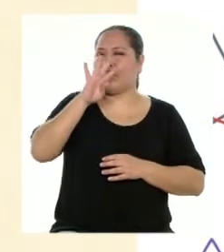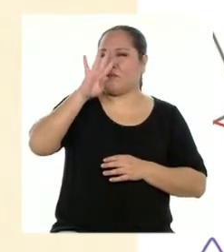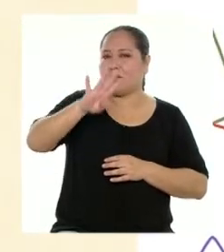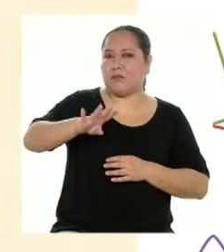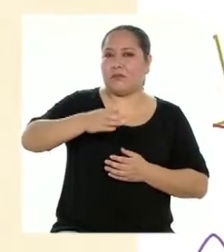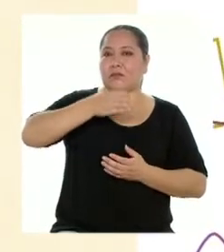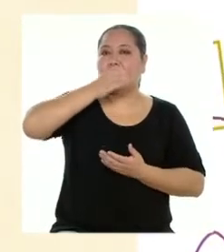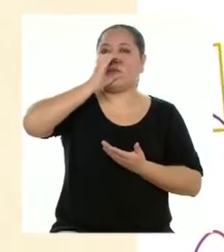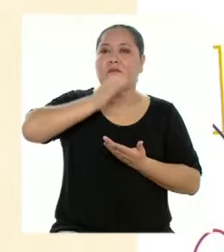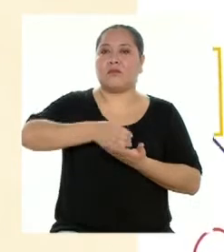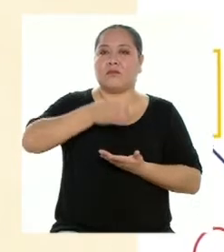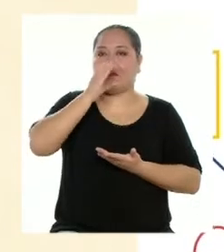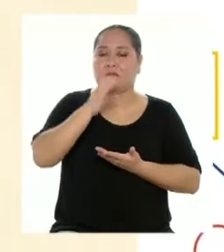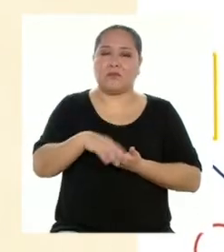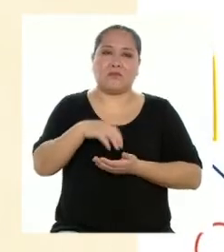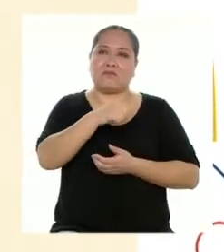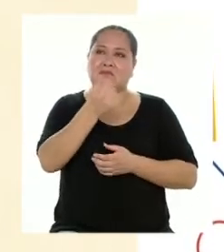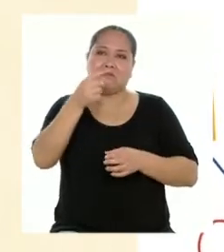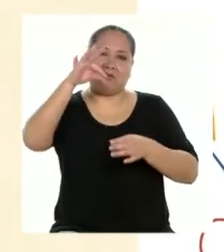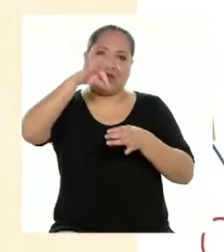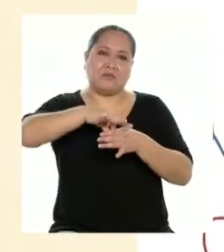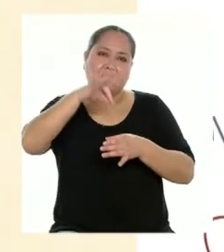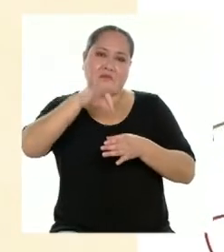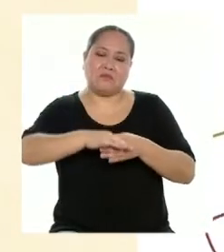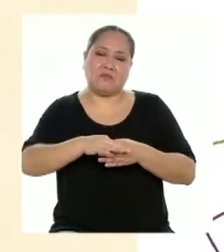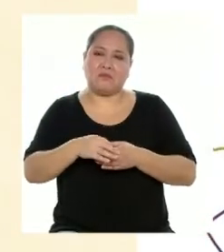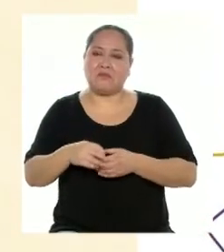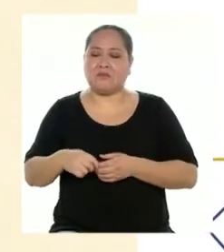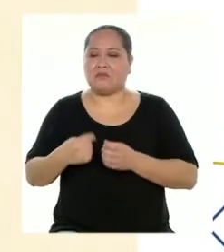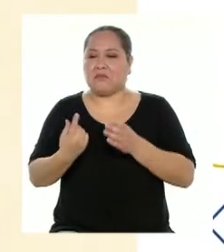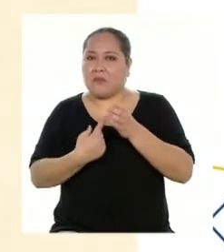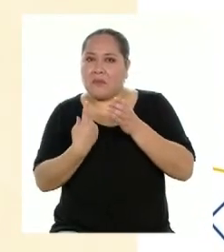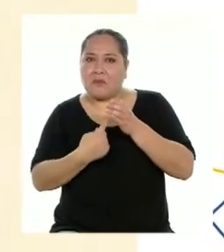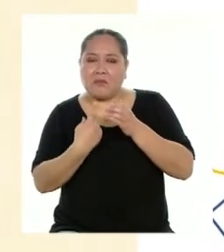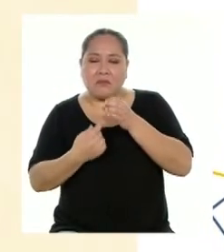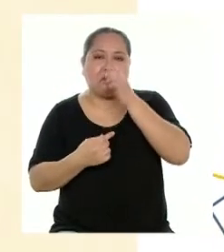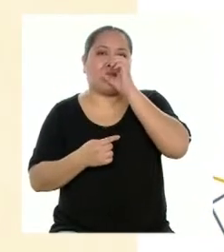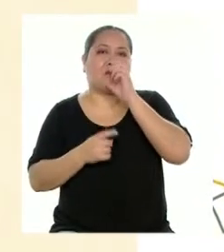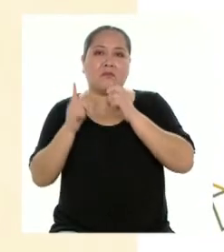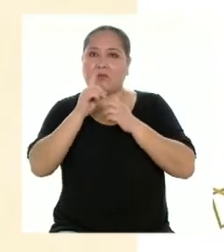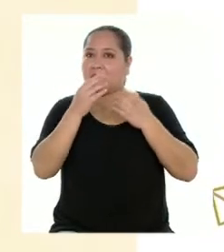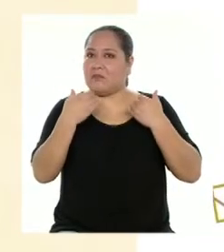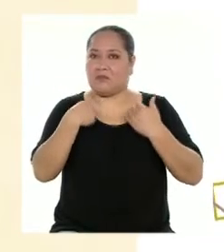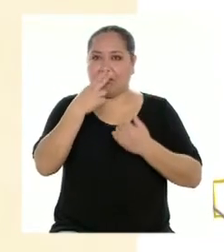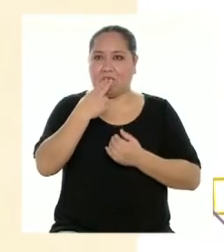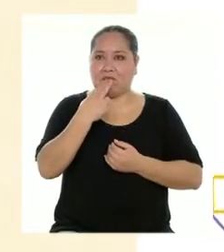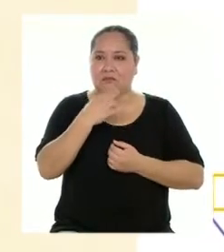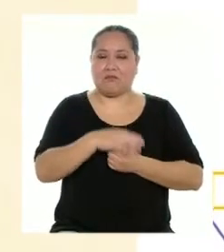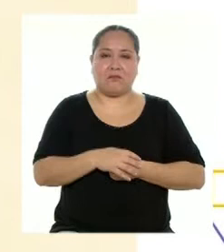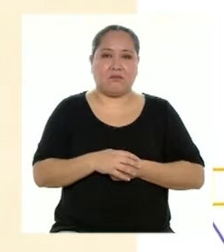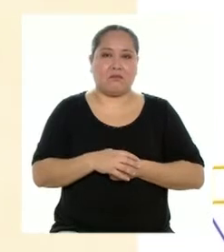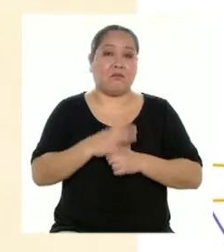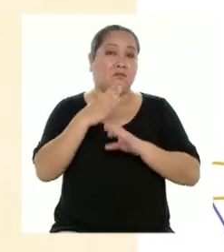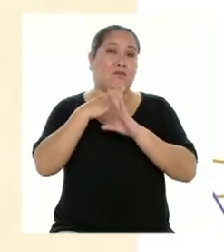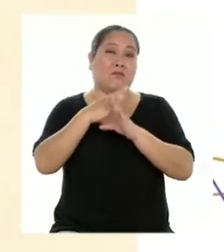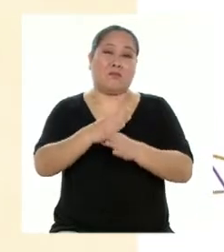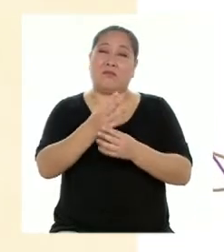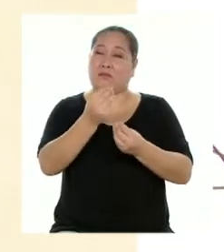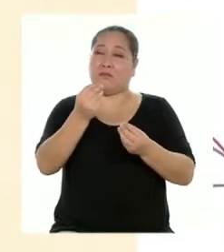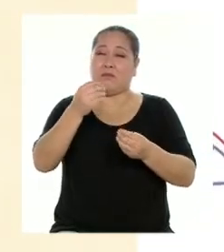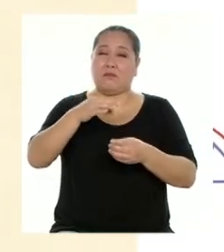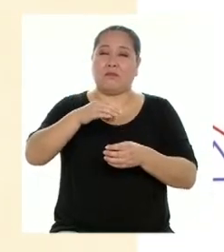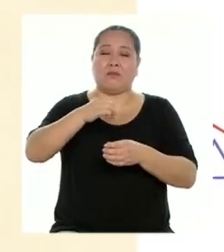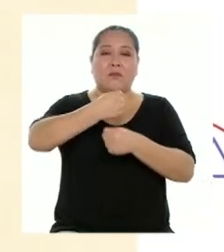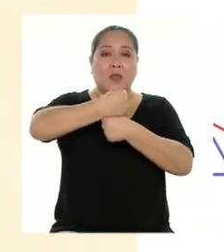Los demás pueden ser infusiones, refrescos o jugos naturales sin azúcar. Evita beber grandes cantidades de café,